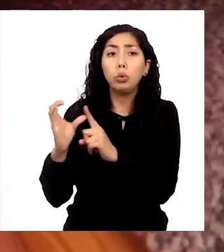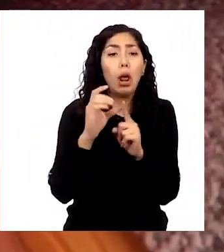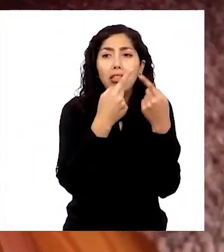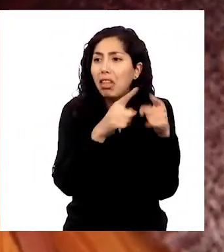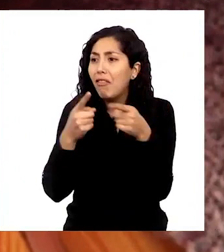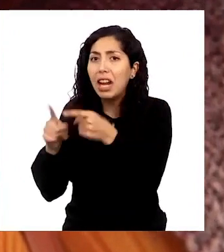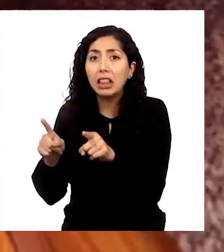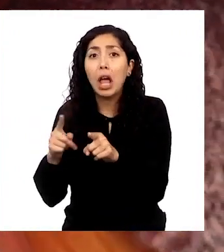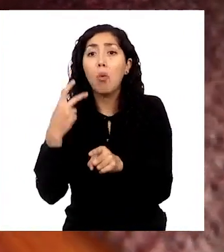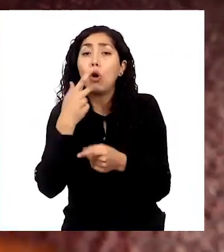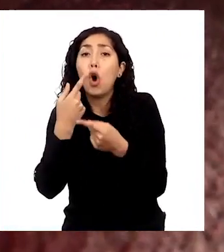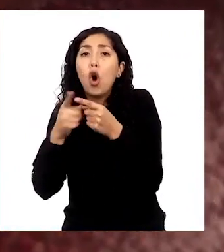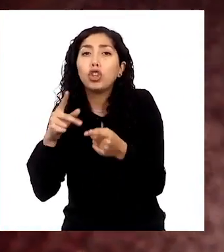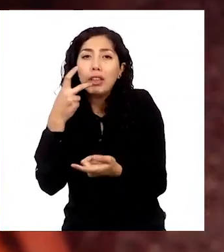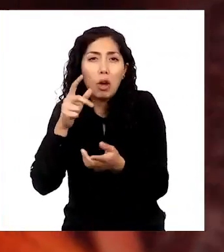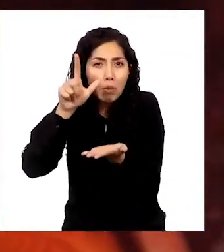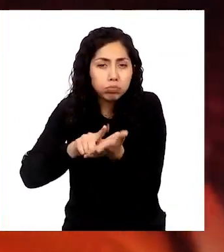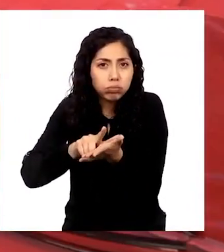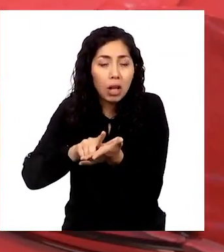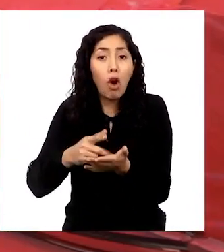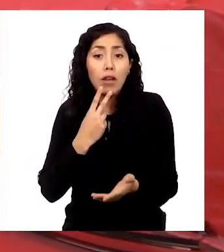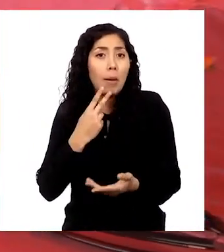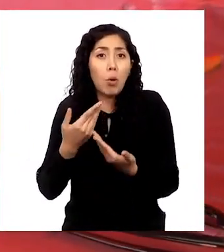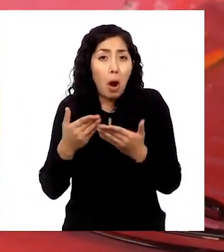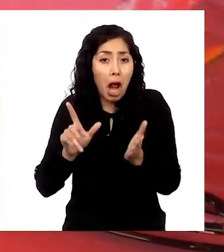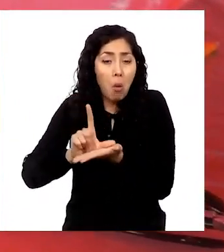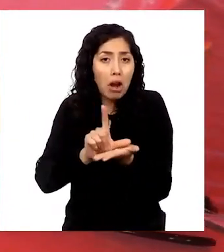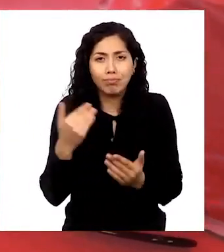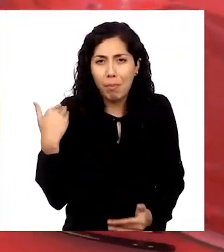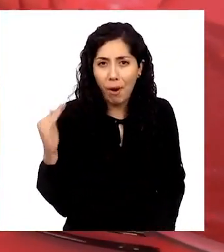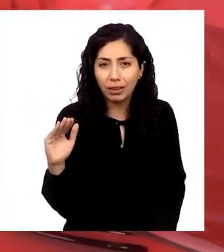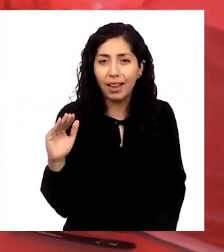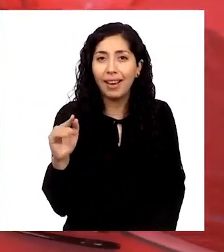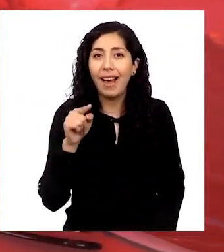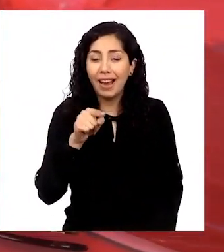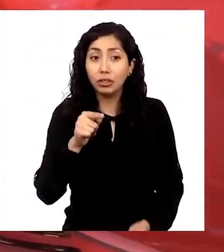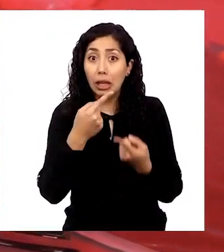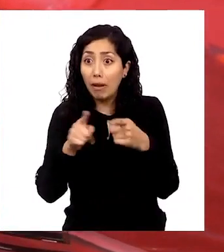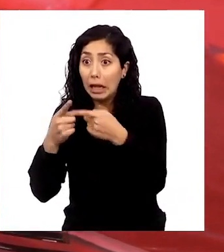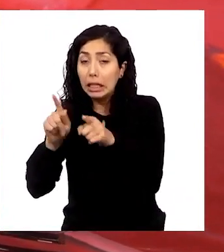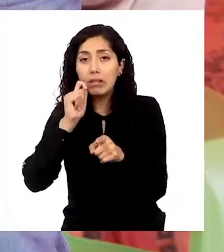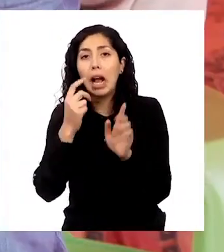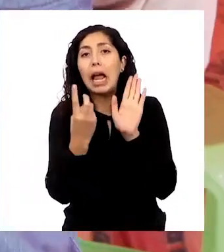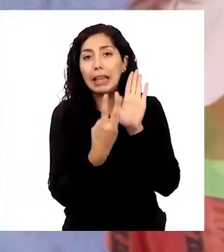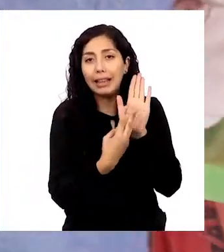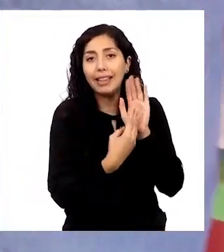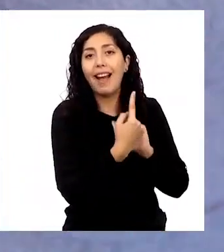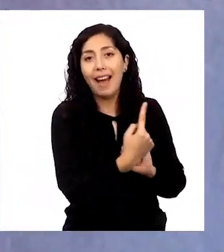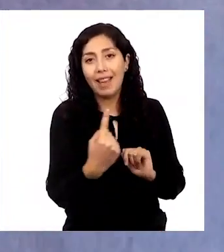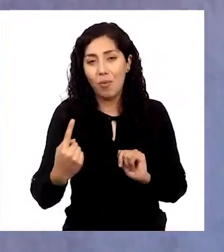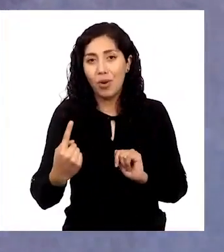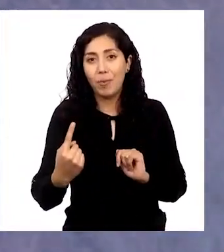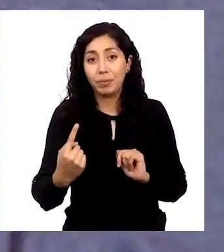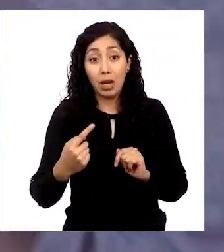una cultura distinta, si hablamos otro idioma y vivamos donde vivamos. Lo que nos distingue debe ser valorado como parte de la identidad de cada uno